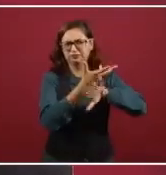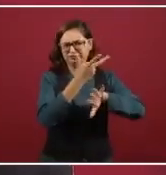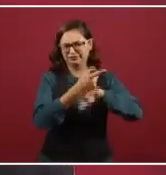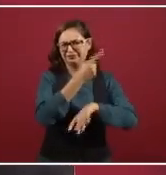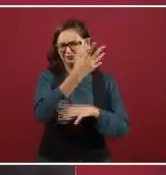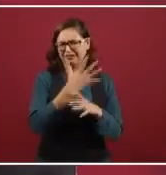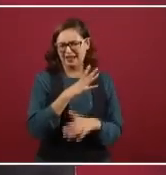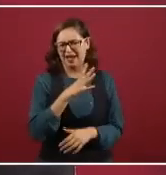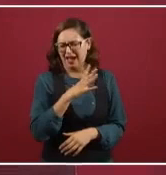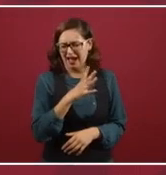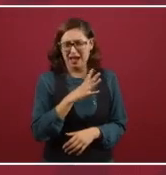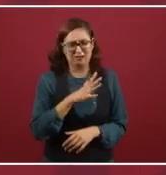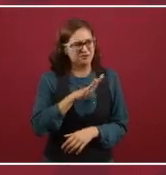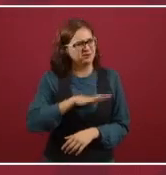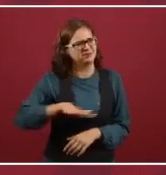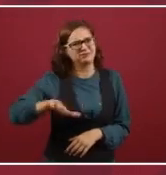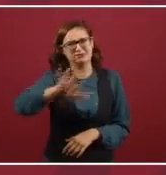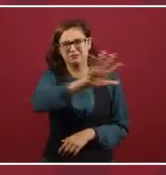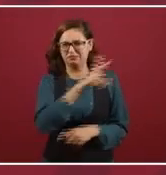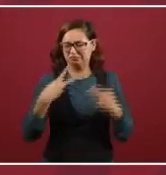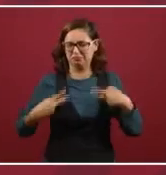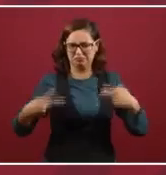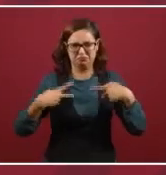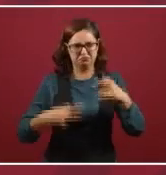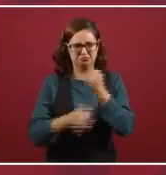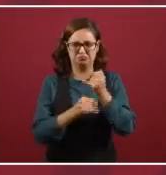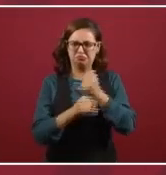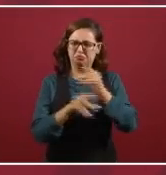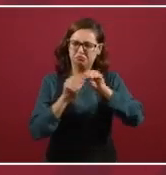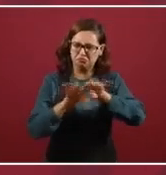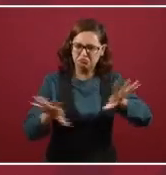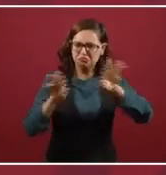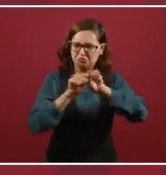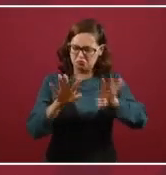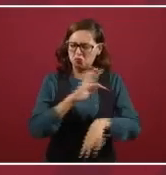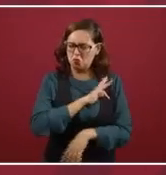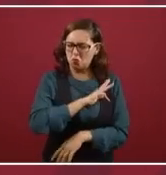propio director del FBI y con mucho gusto les puedo compartir esa información. Gracias.